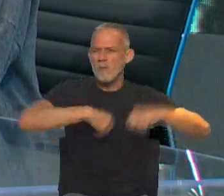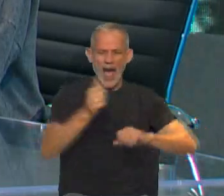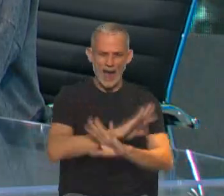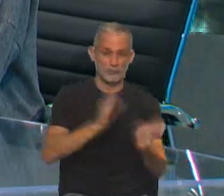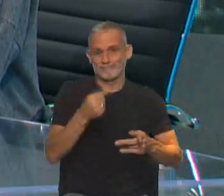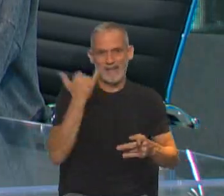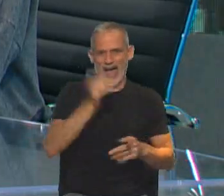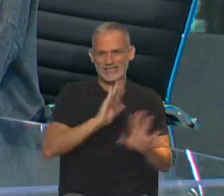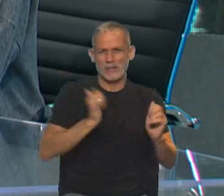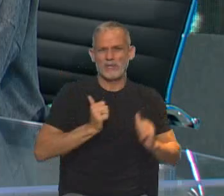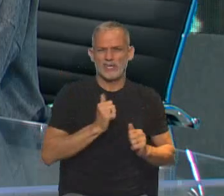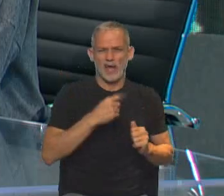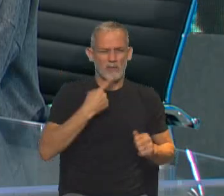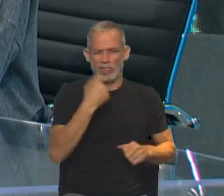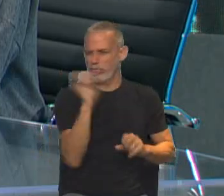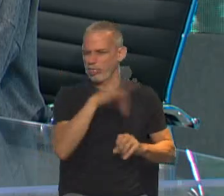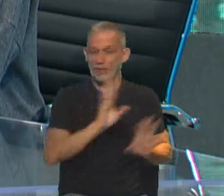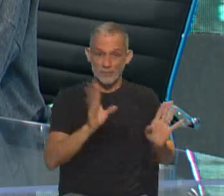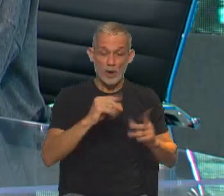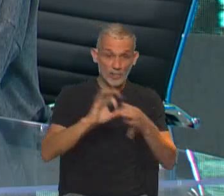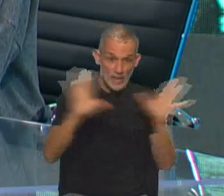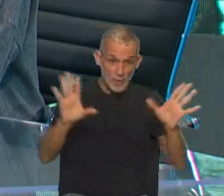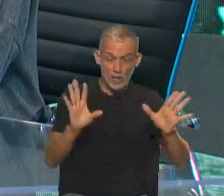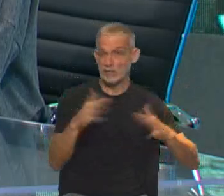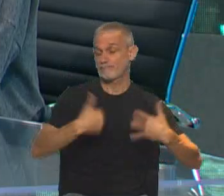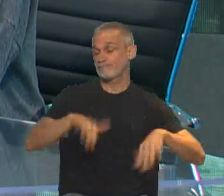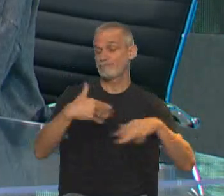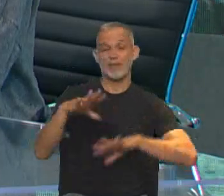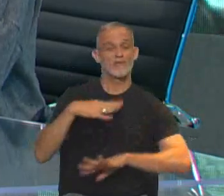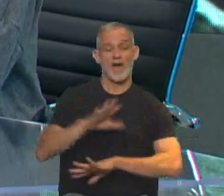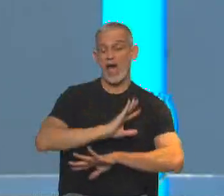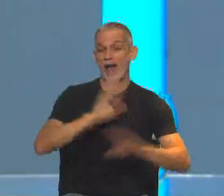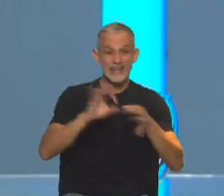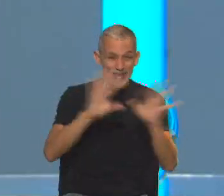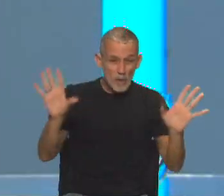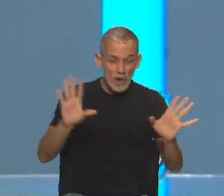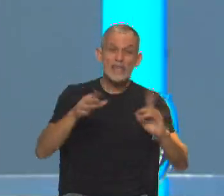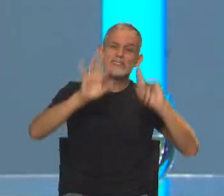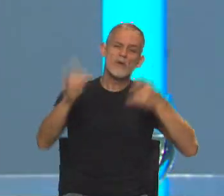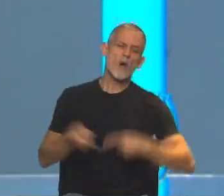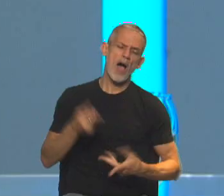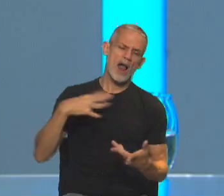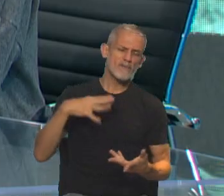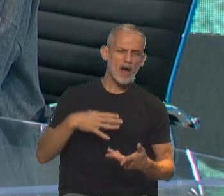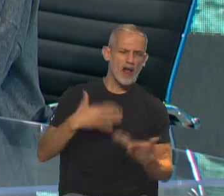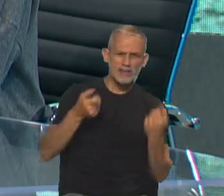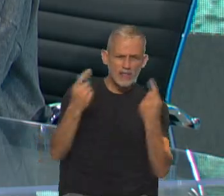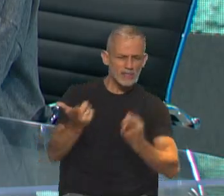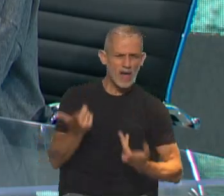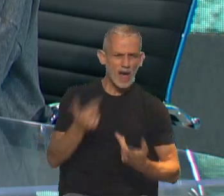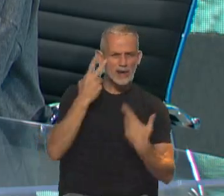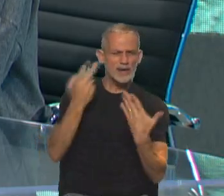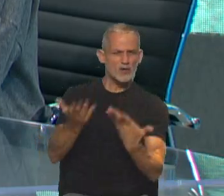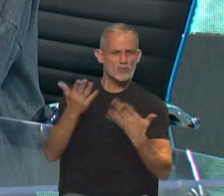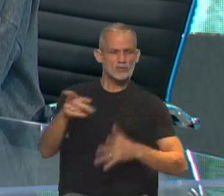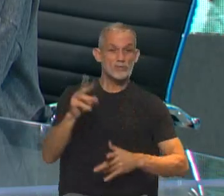Como se diría. Pero la democracia tiene una deuda enorme, porque la democracia